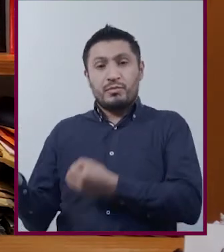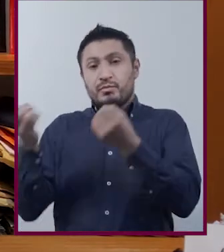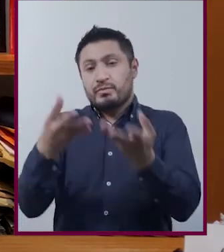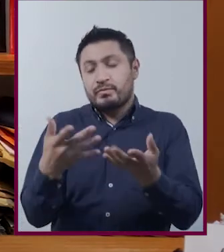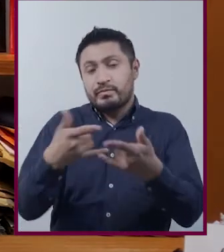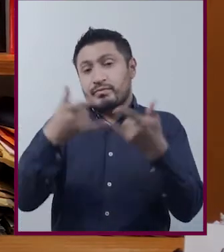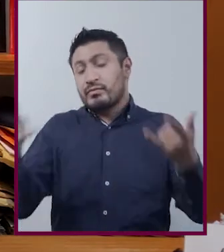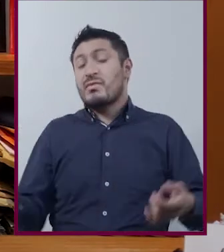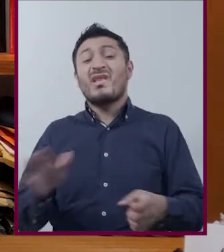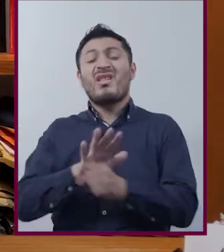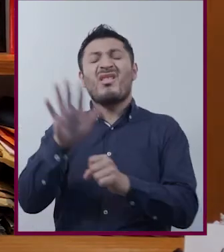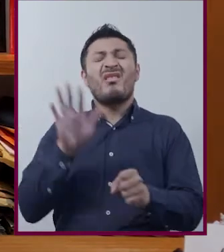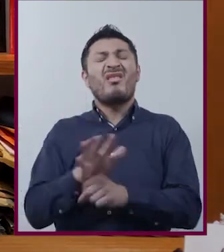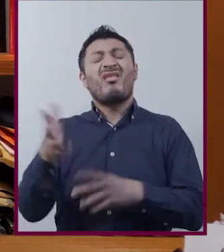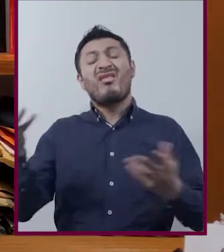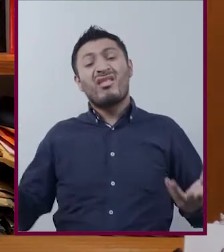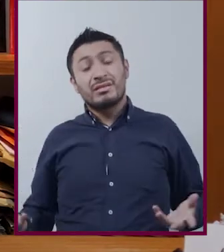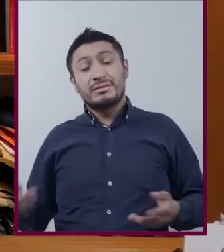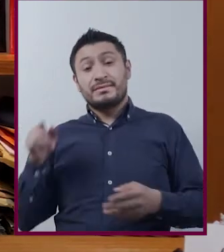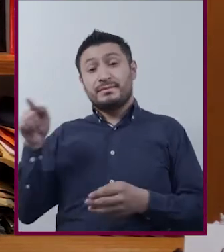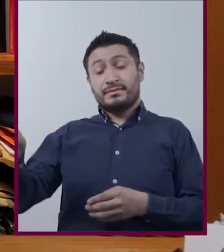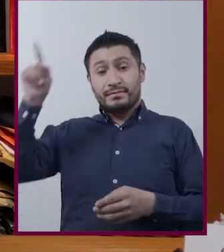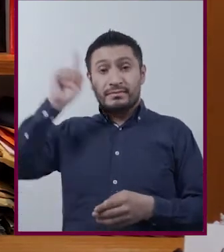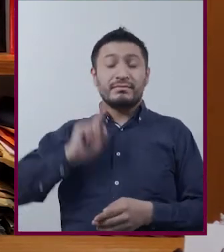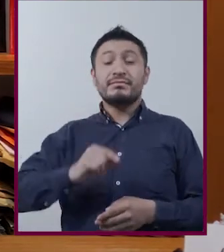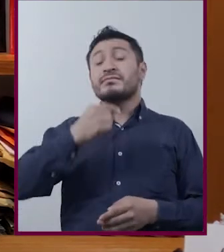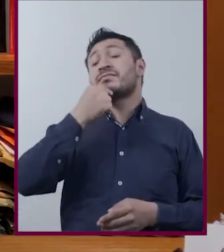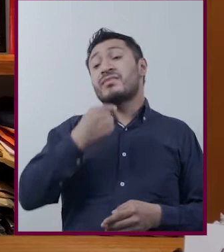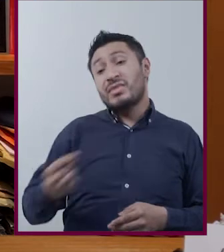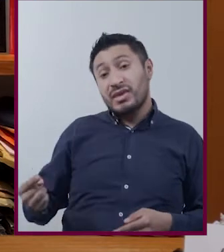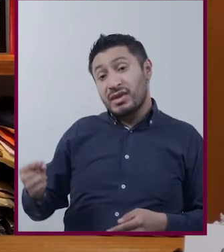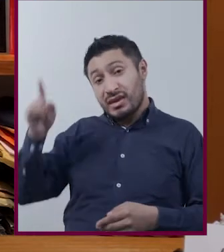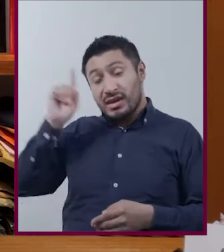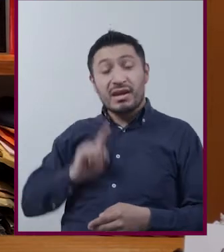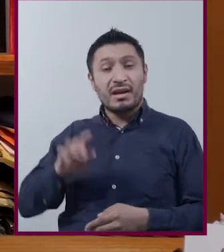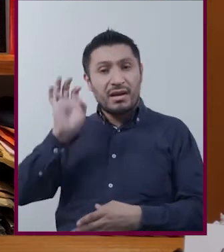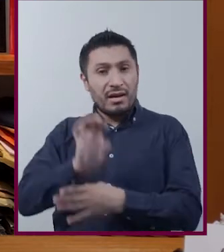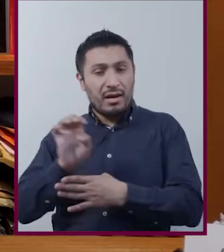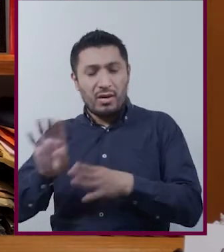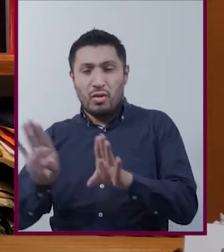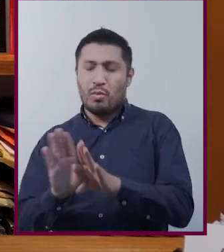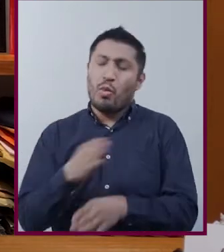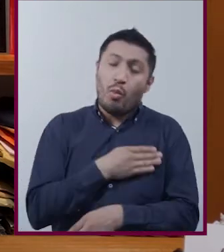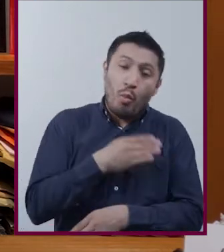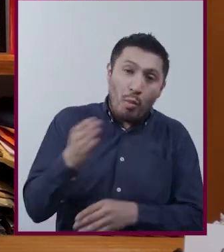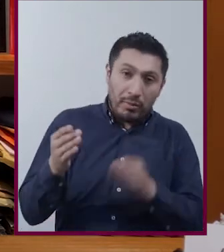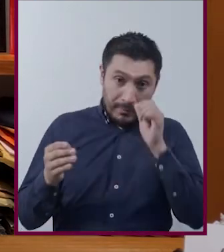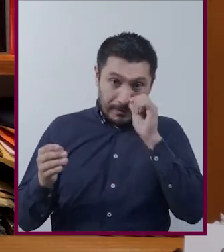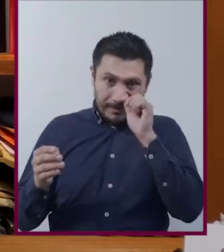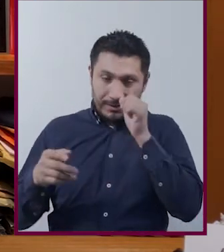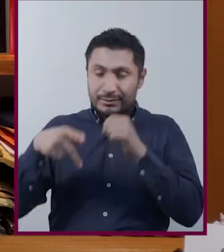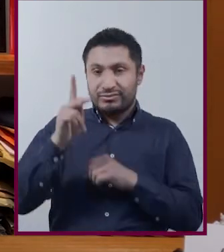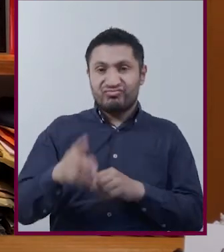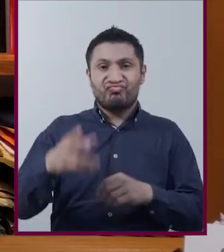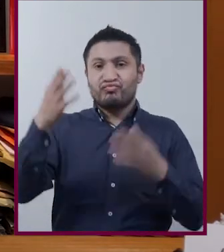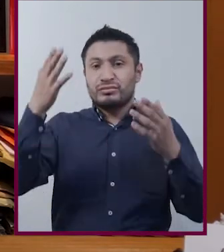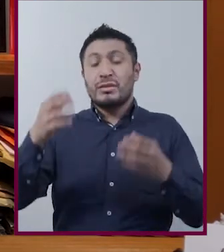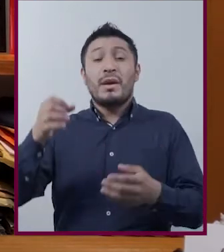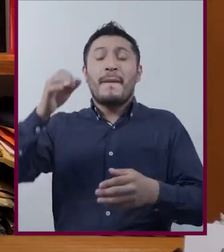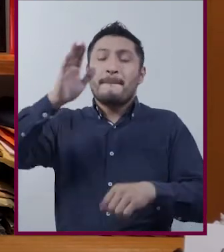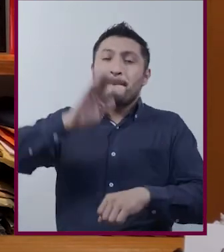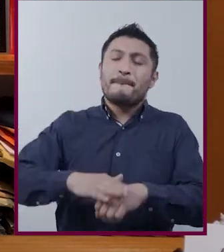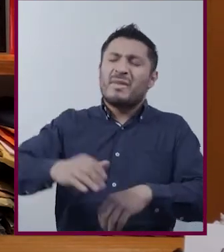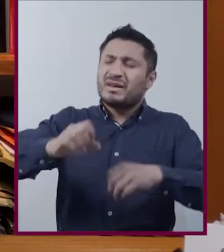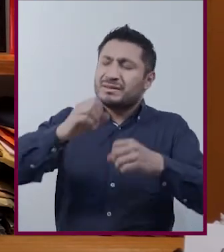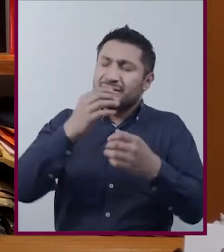Nelly Campobello? Es la mirada de una niña, por lo tanto es una mirada inocente, pero creo que no hay nada más